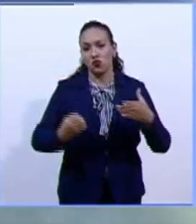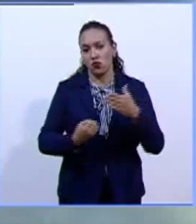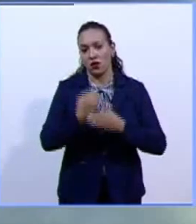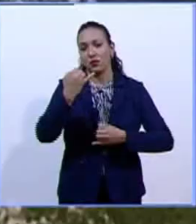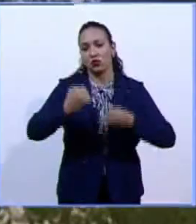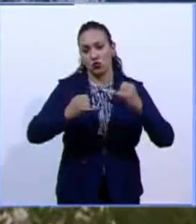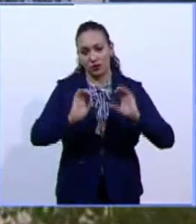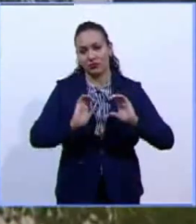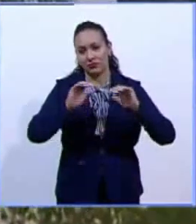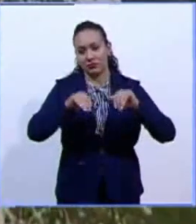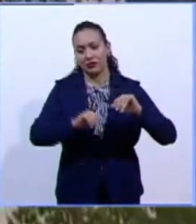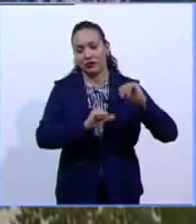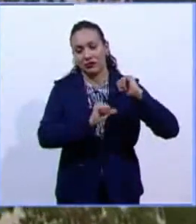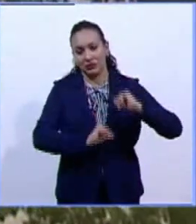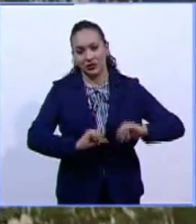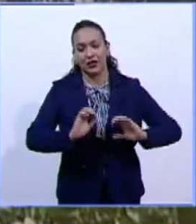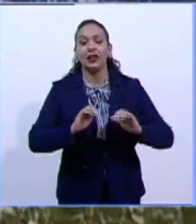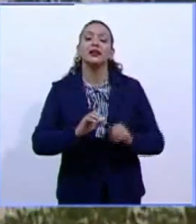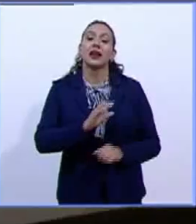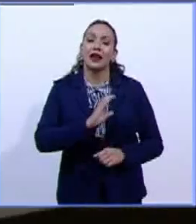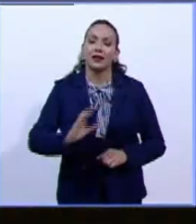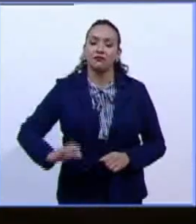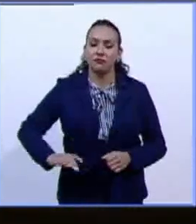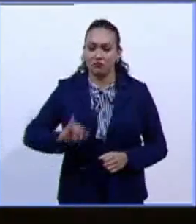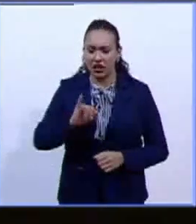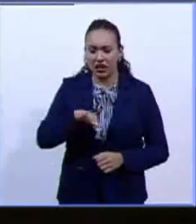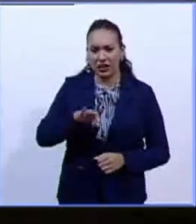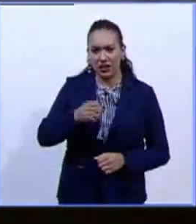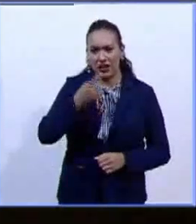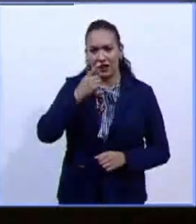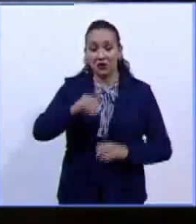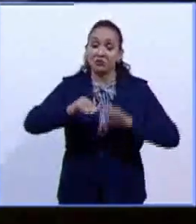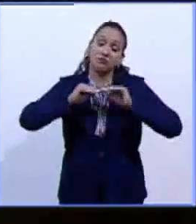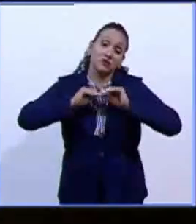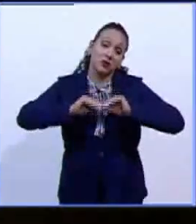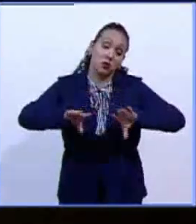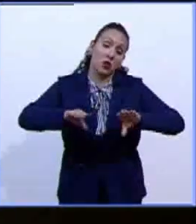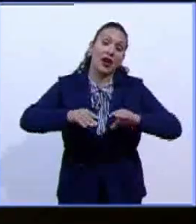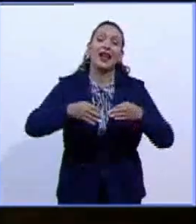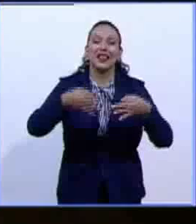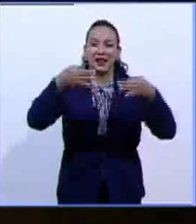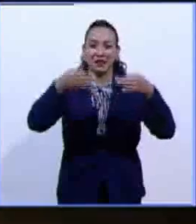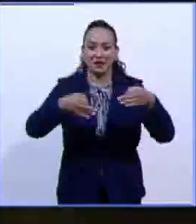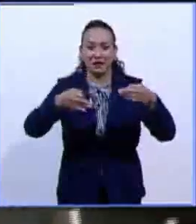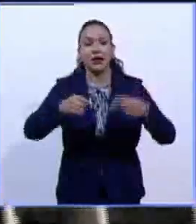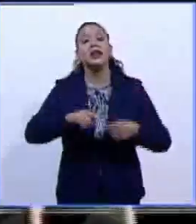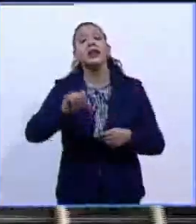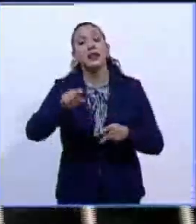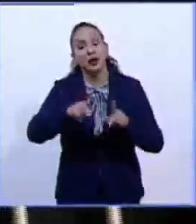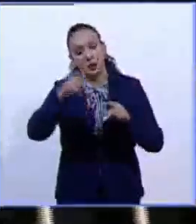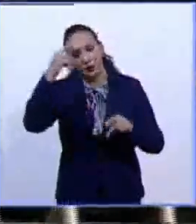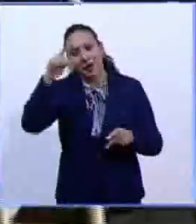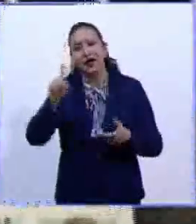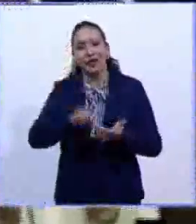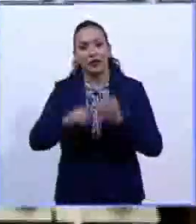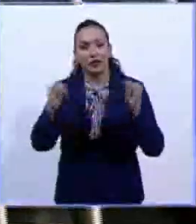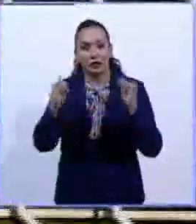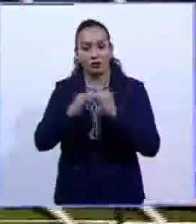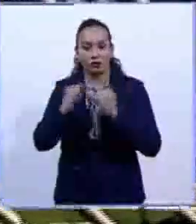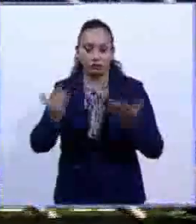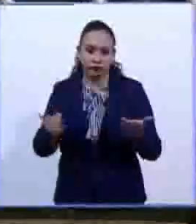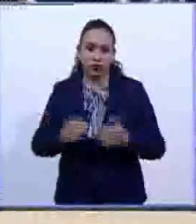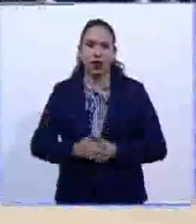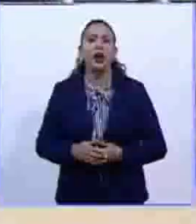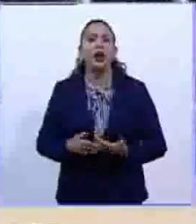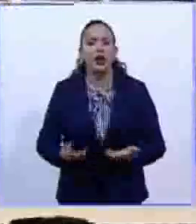judicial, el Consejo General del INE aprobó que sean publicados en el Diario Oficial y en la Gaceta del Instituto. La versión